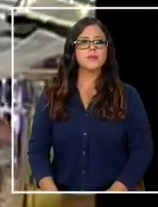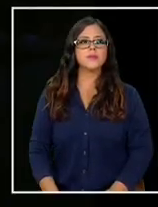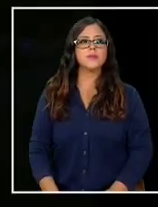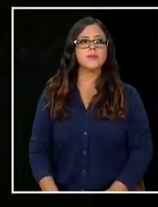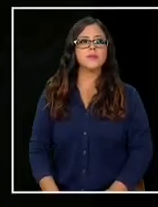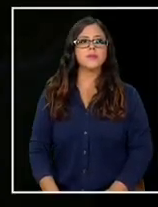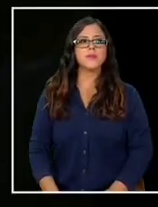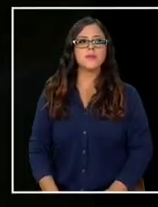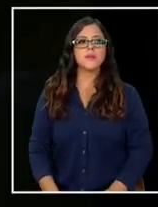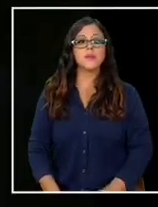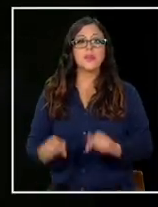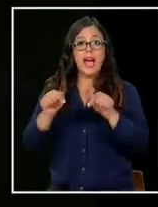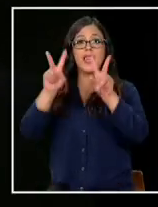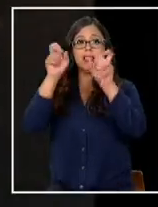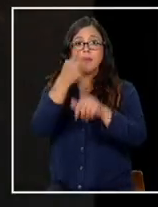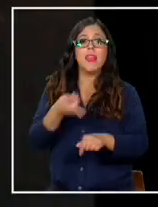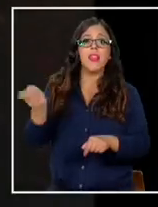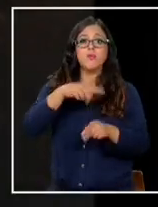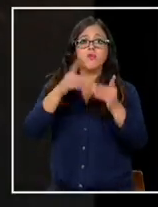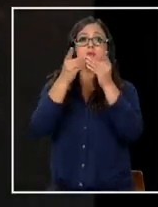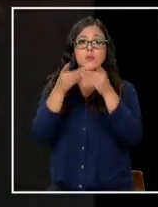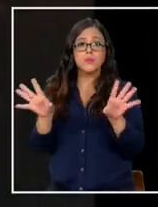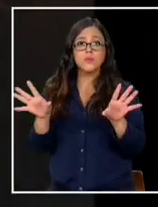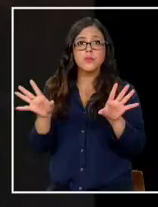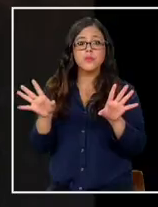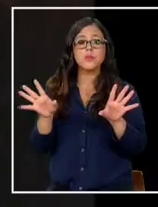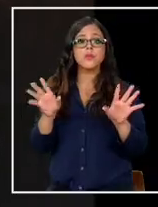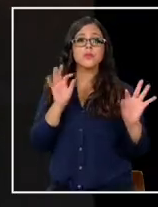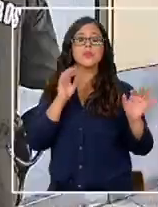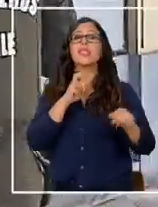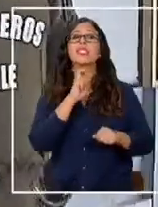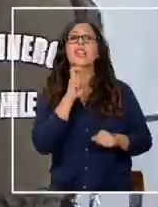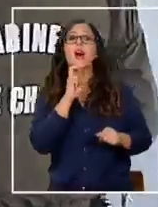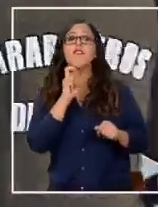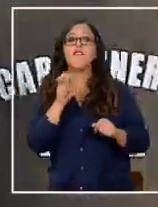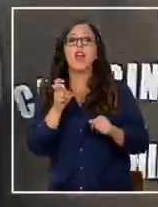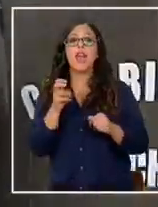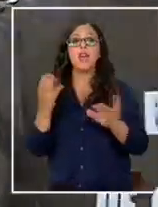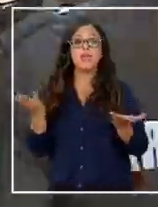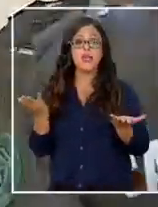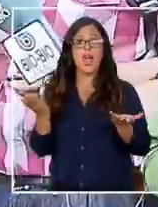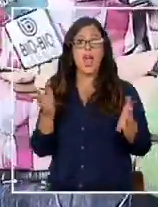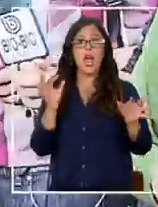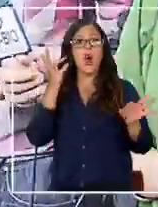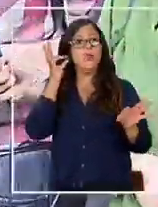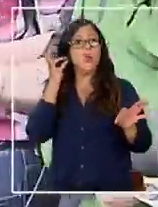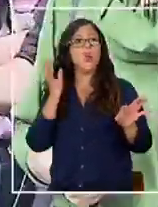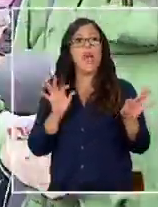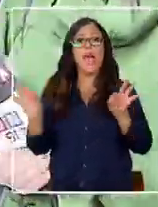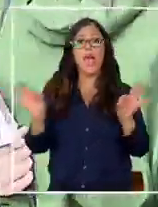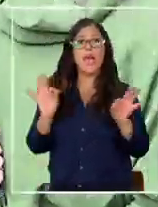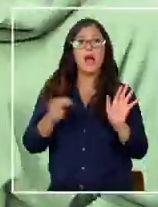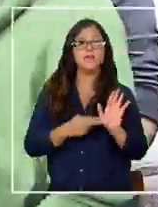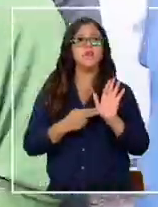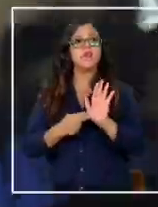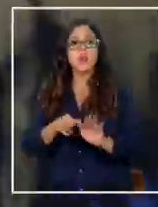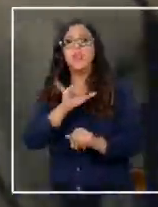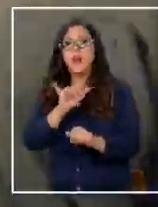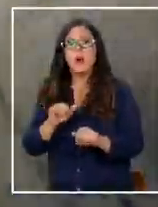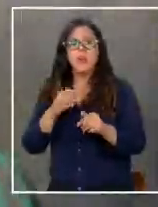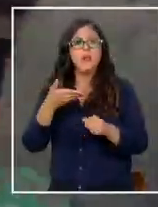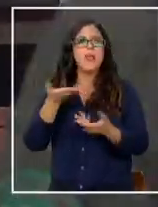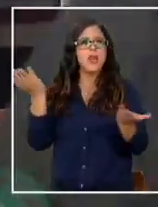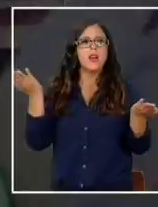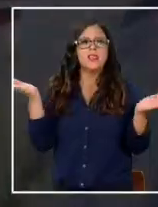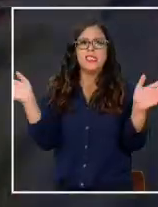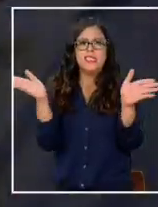Desde su boom con el retorno a la democracia, los cafés con piernas fueron más visibles y después, entre cierres y denuncias por prostitución,